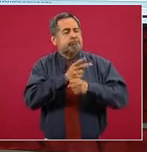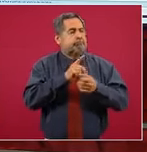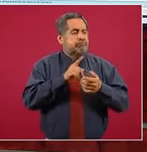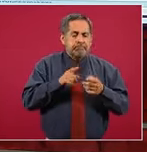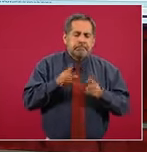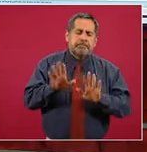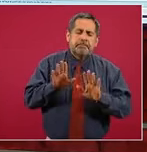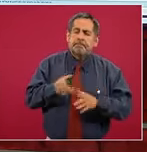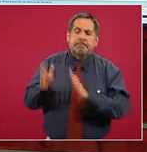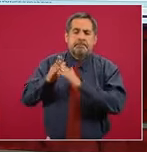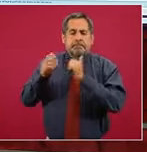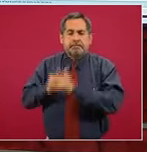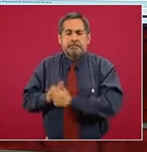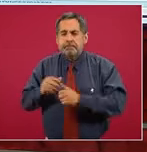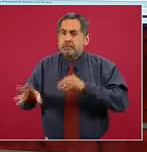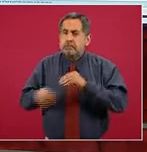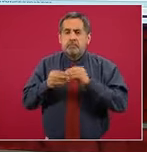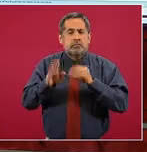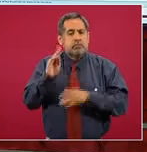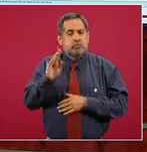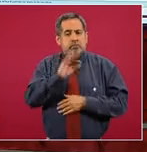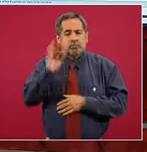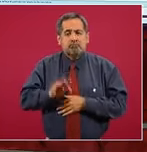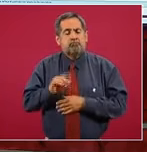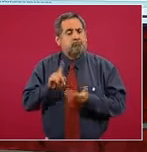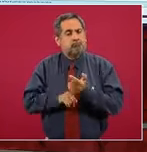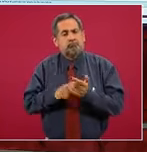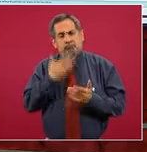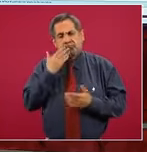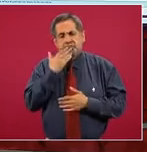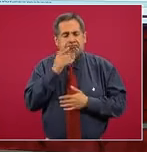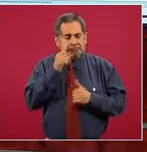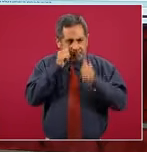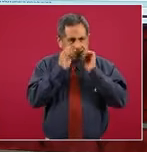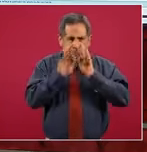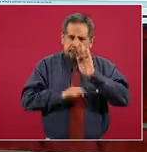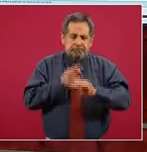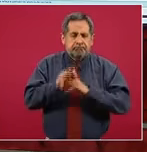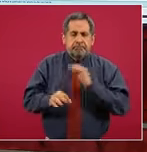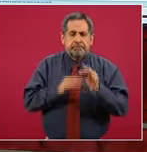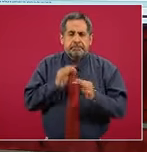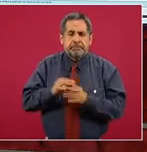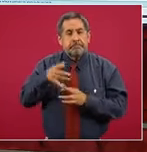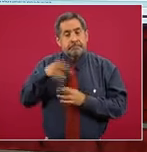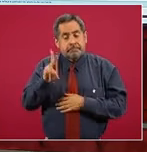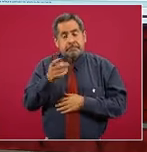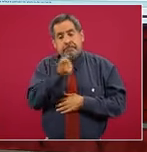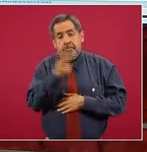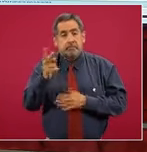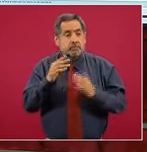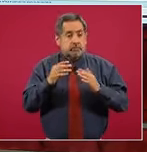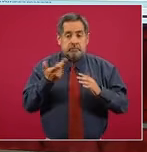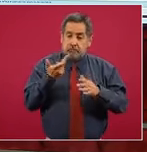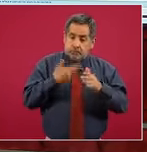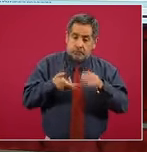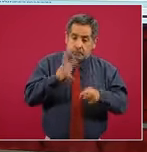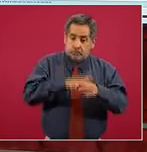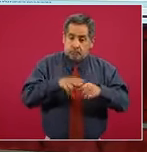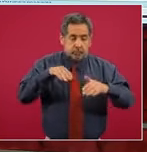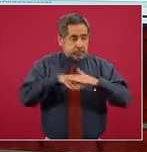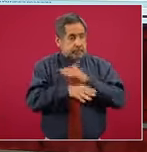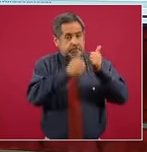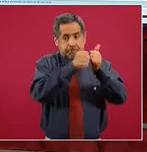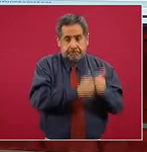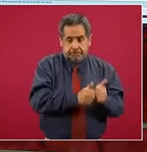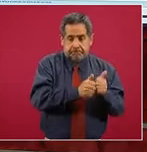sumamos un 18%, un 90%, digamos que hubo una búsqueda de atención oportuna. Sin embargo, en los casos hospitalizados, esto